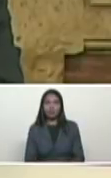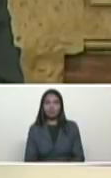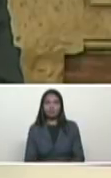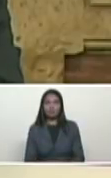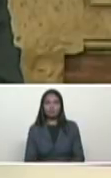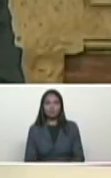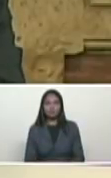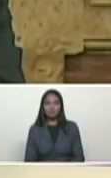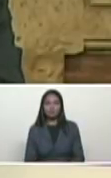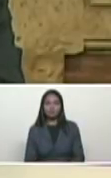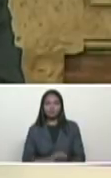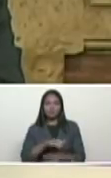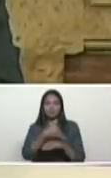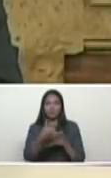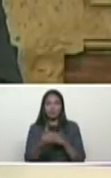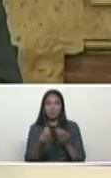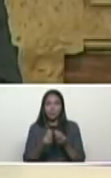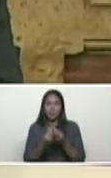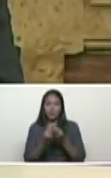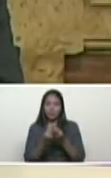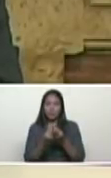del plan conjunto